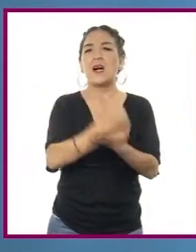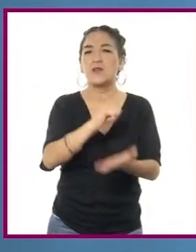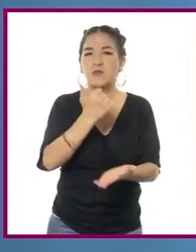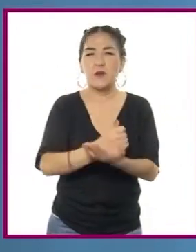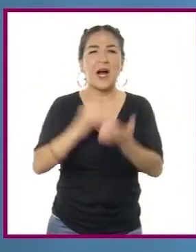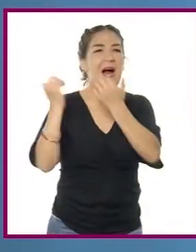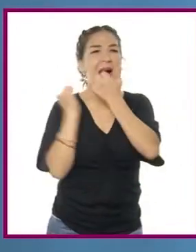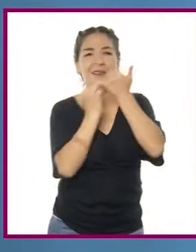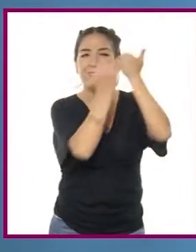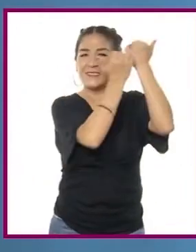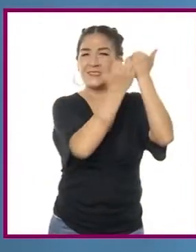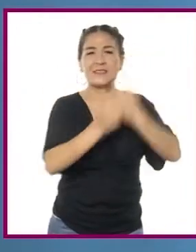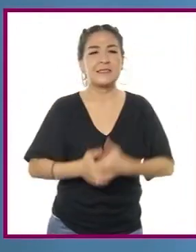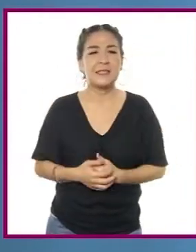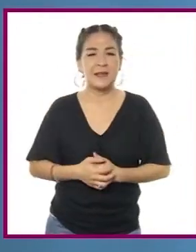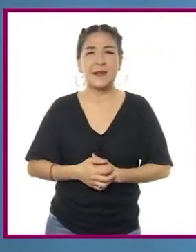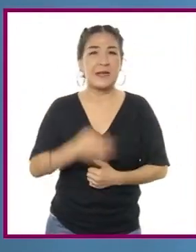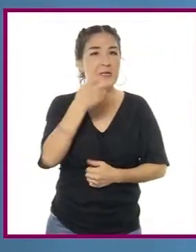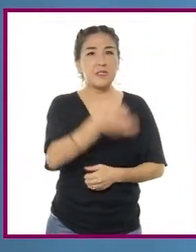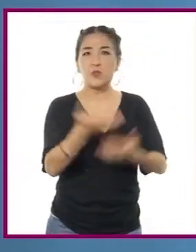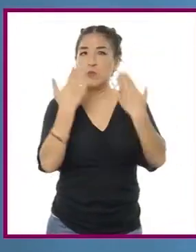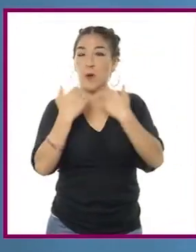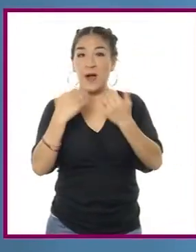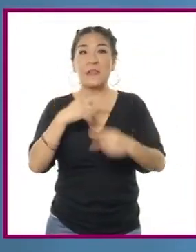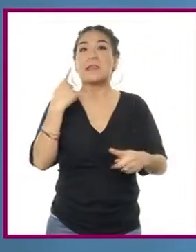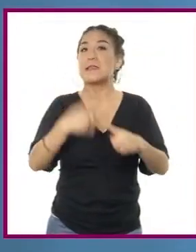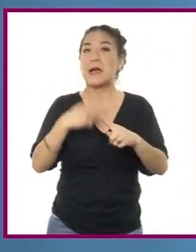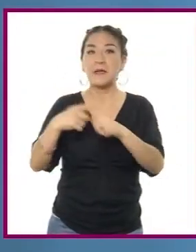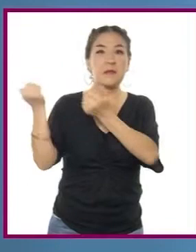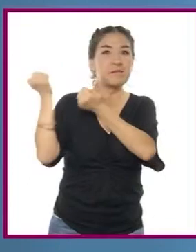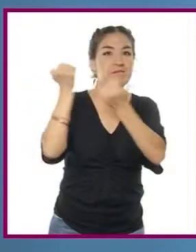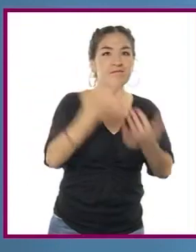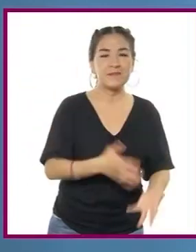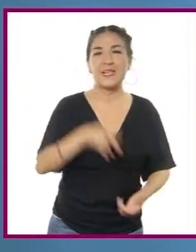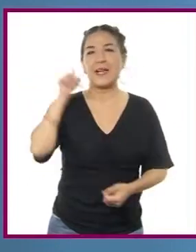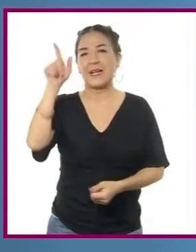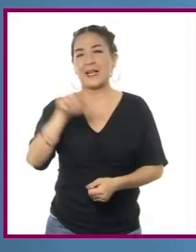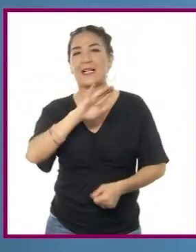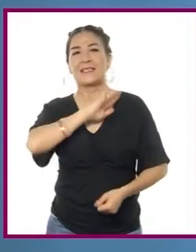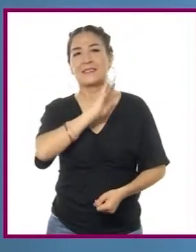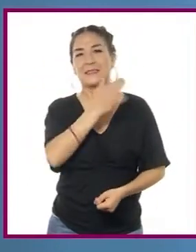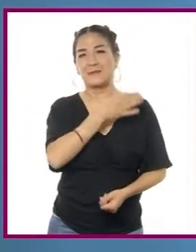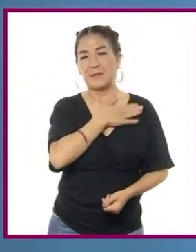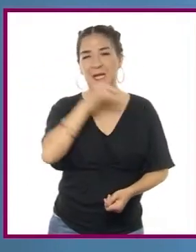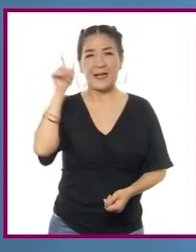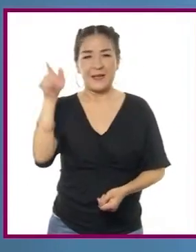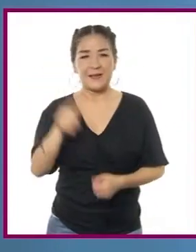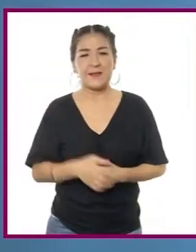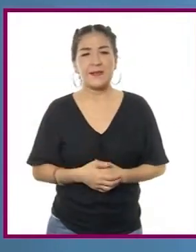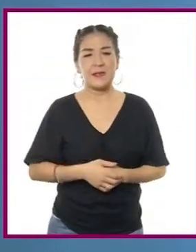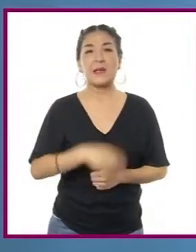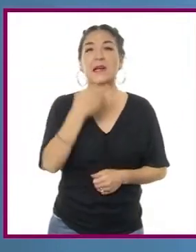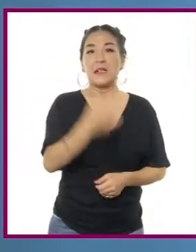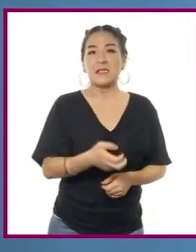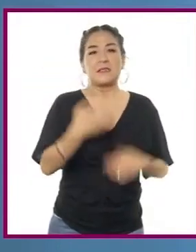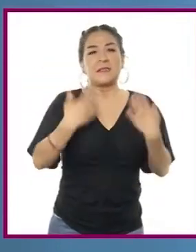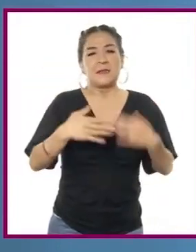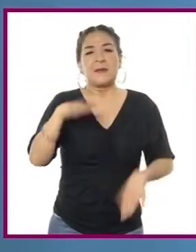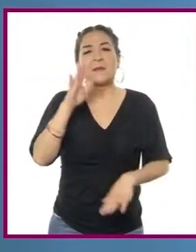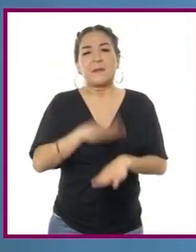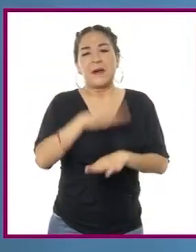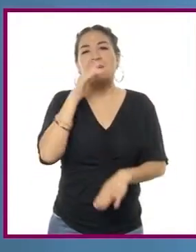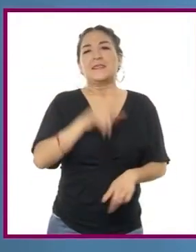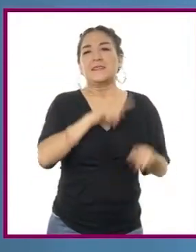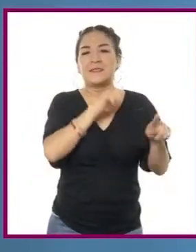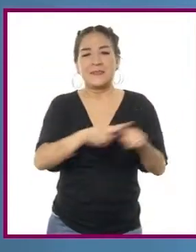de azúcar. Todas estas especies fueron introducidas en América por los españoles y tuvieron un impacto profundo en